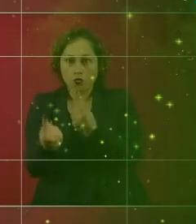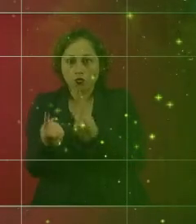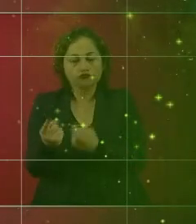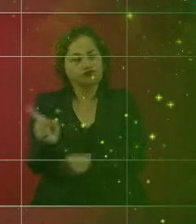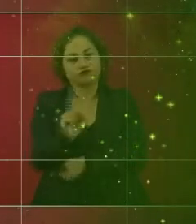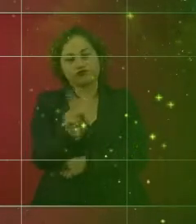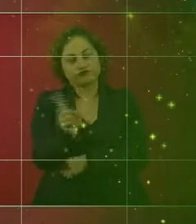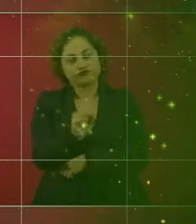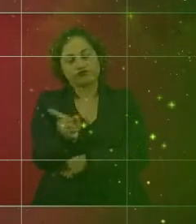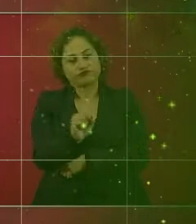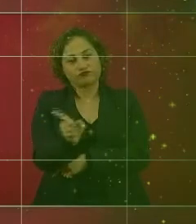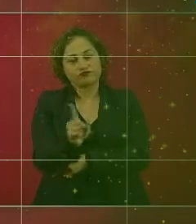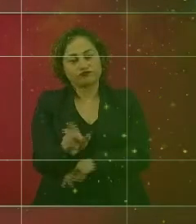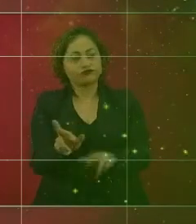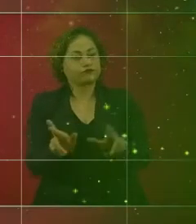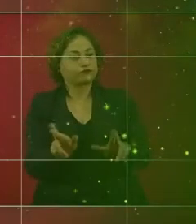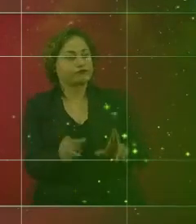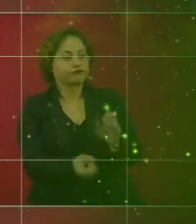son derechos.